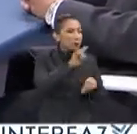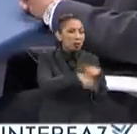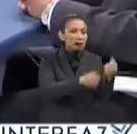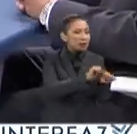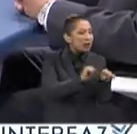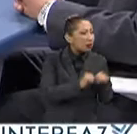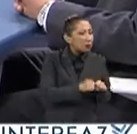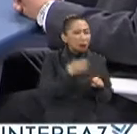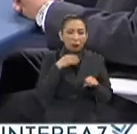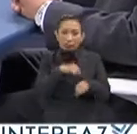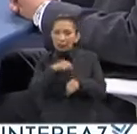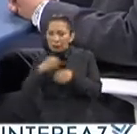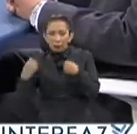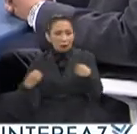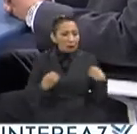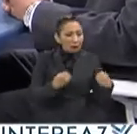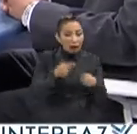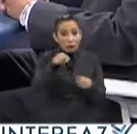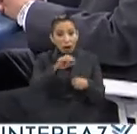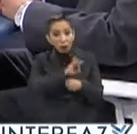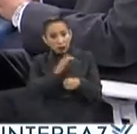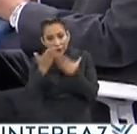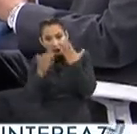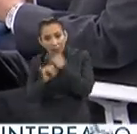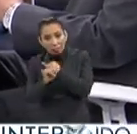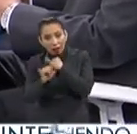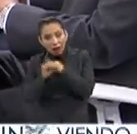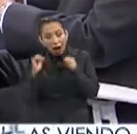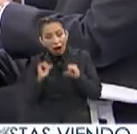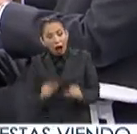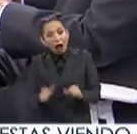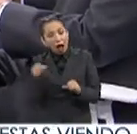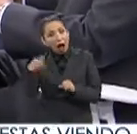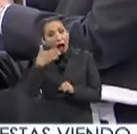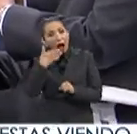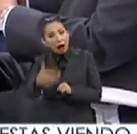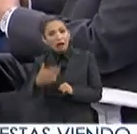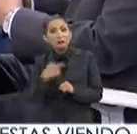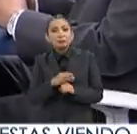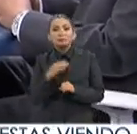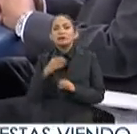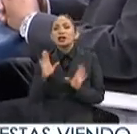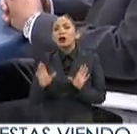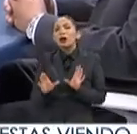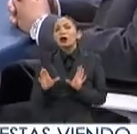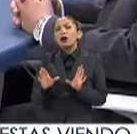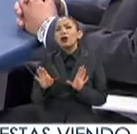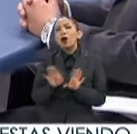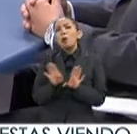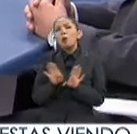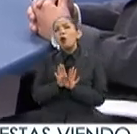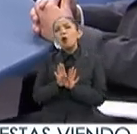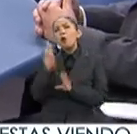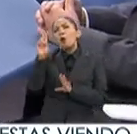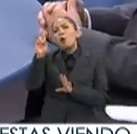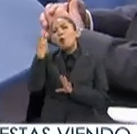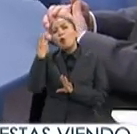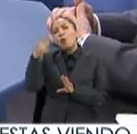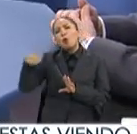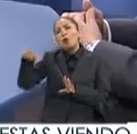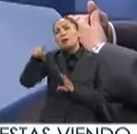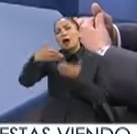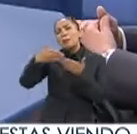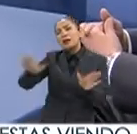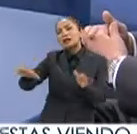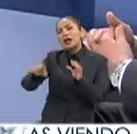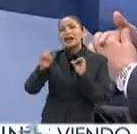vez esta idea está cambiando, queremos la educación on demand. ¿Cómo es que la universidad